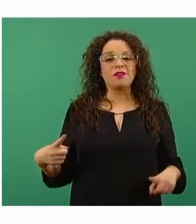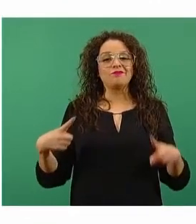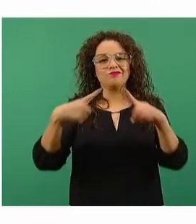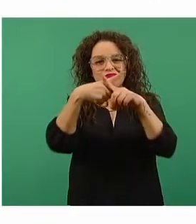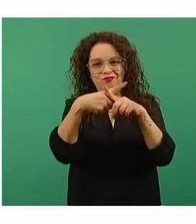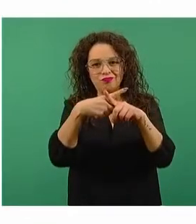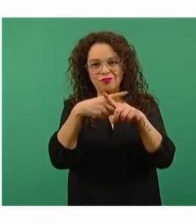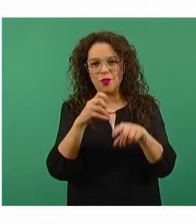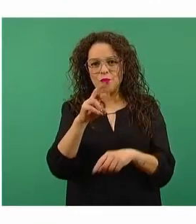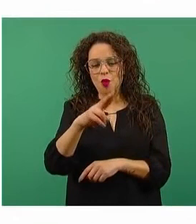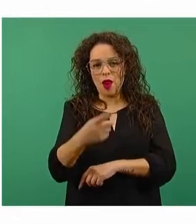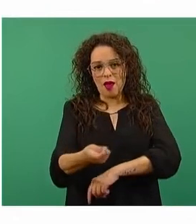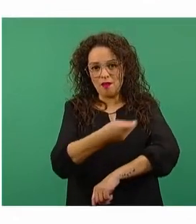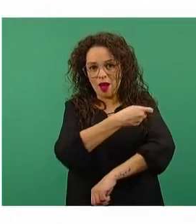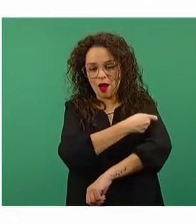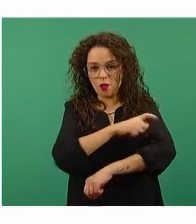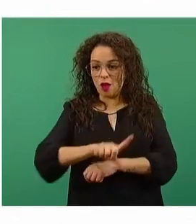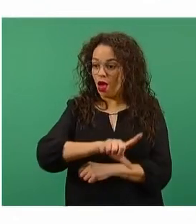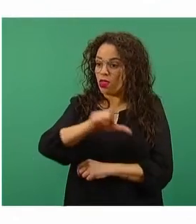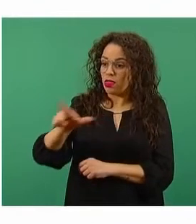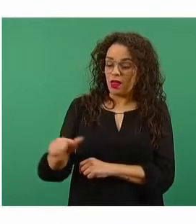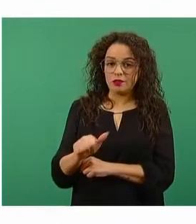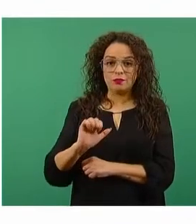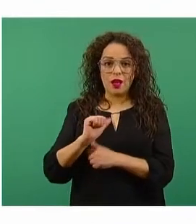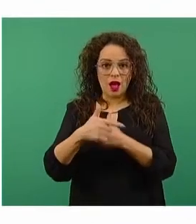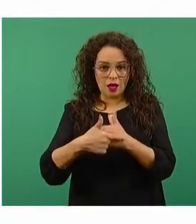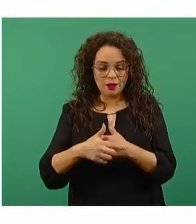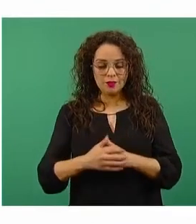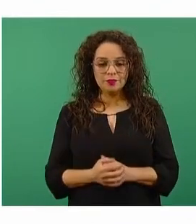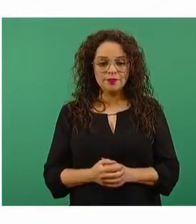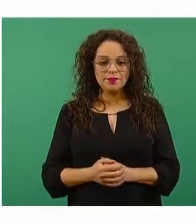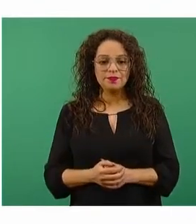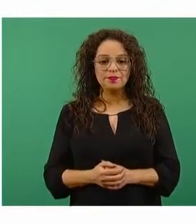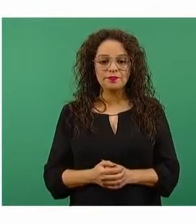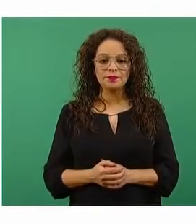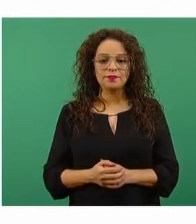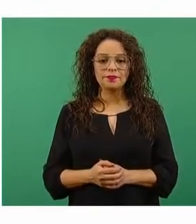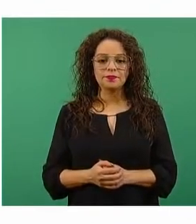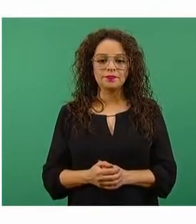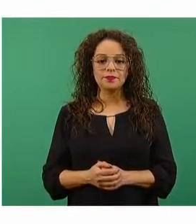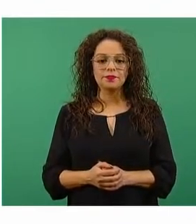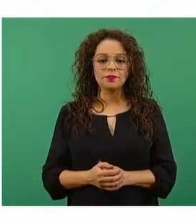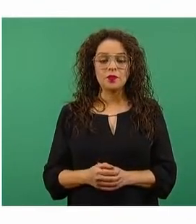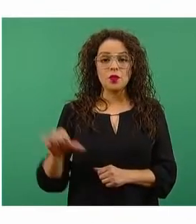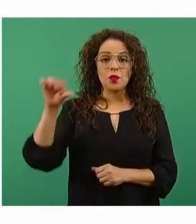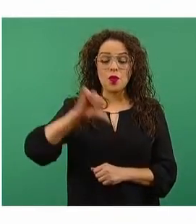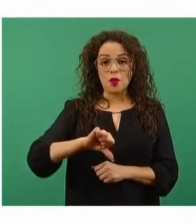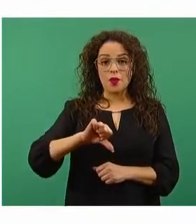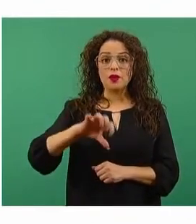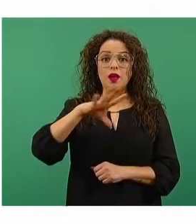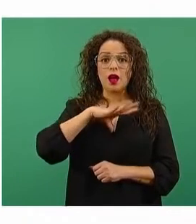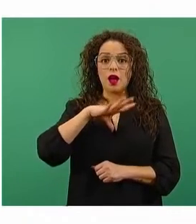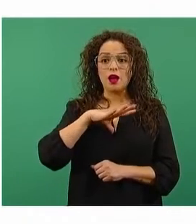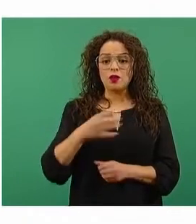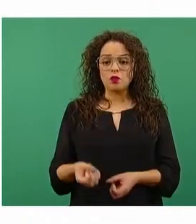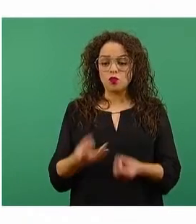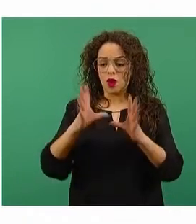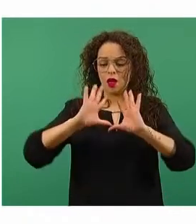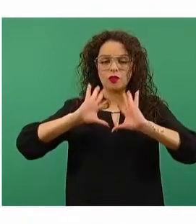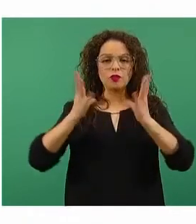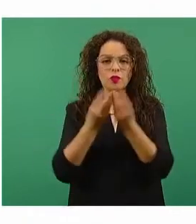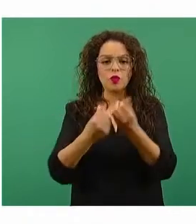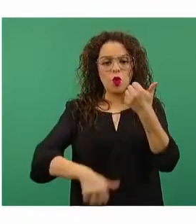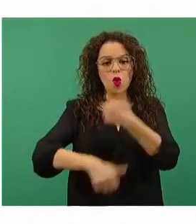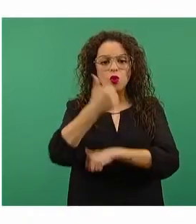supuestamente atribuibles a vacunación o inmunización, los ESAVIS. Para el día de hoy se reporta un acumulado de